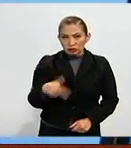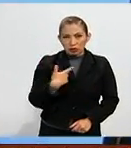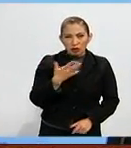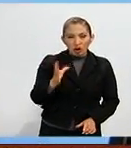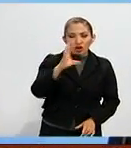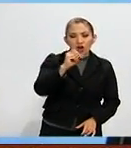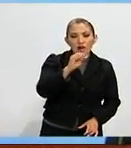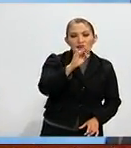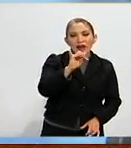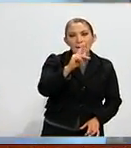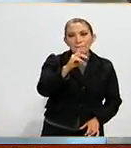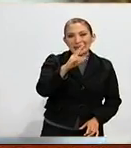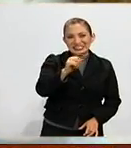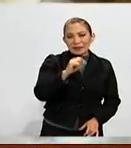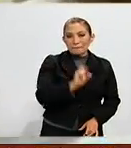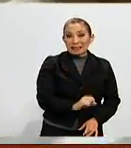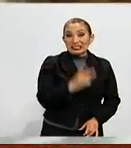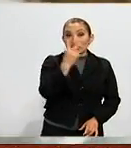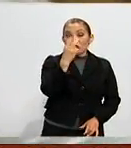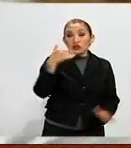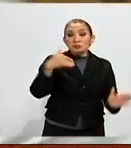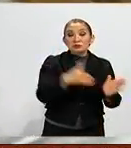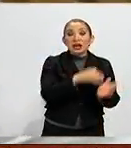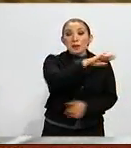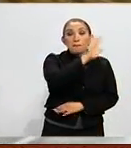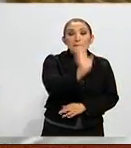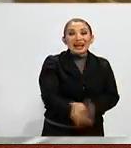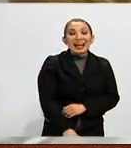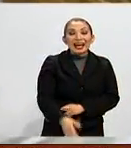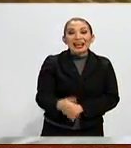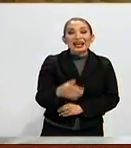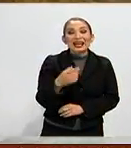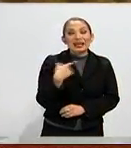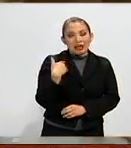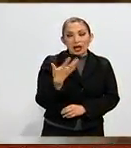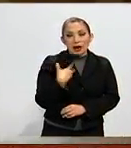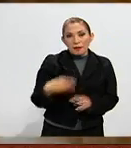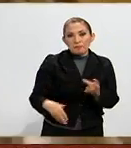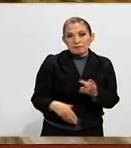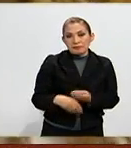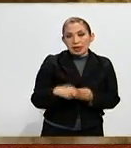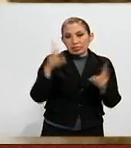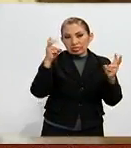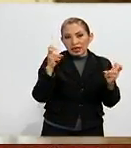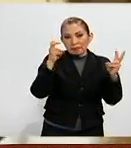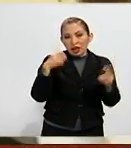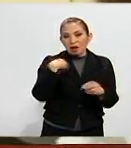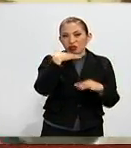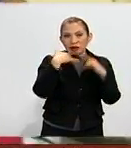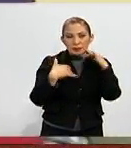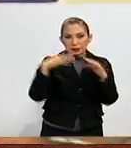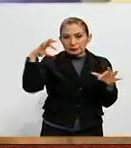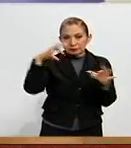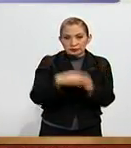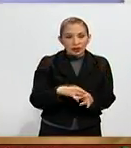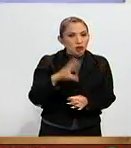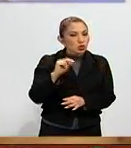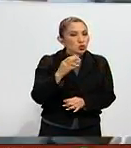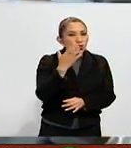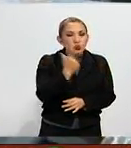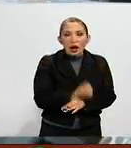la COFEPRIS ha hablado de 22,000 fallecimientos que tienen que ver con el tema de la contaminación. No hay